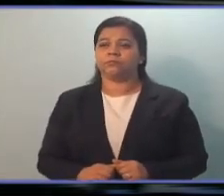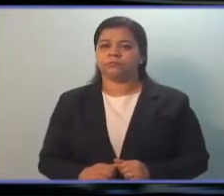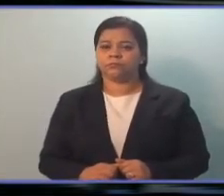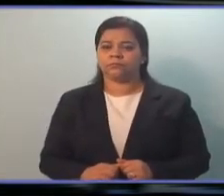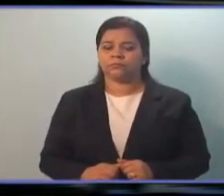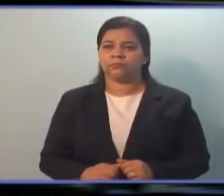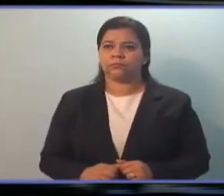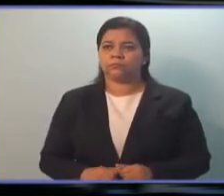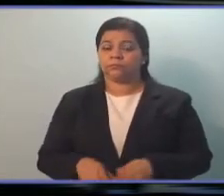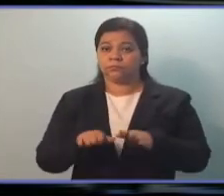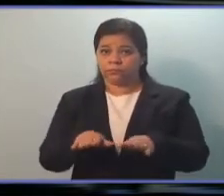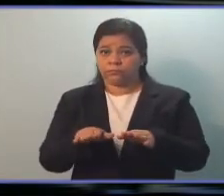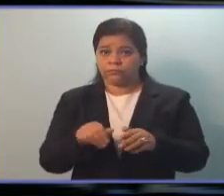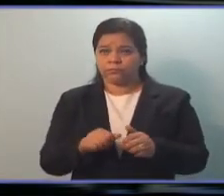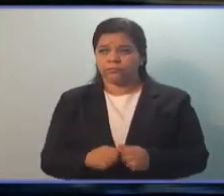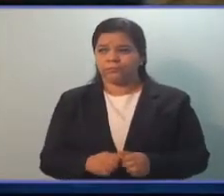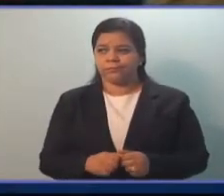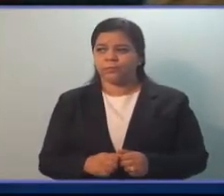Gracias,